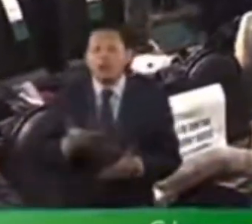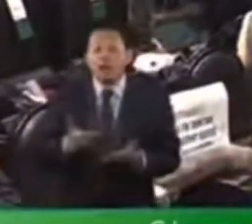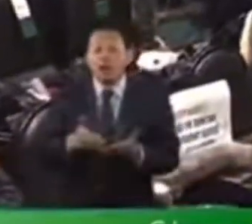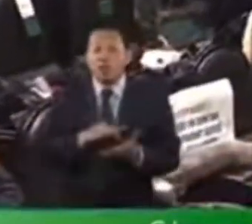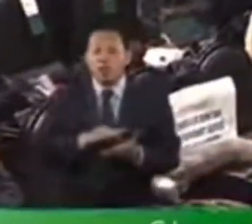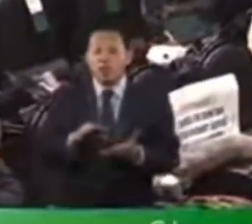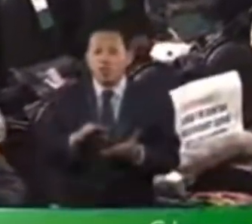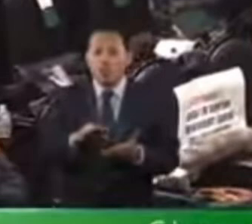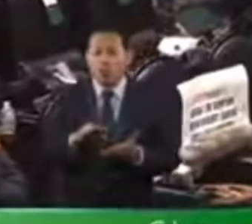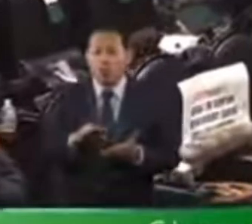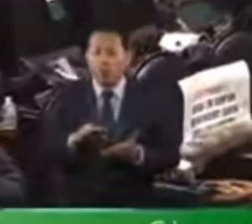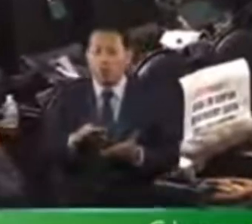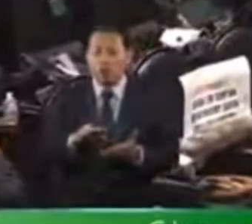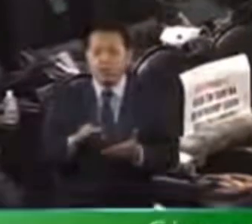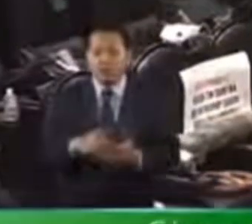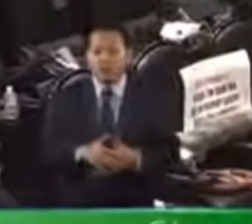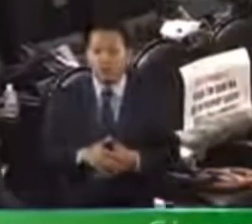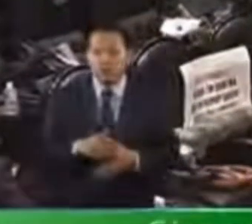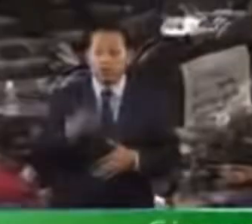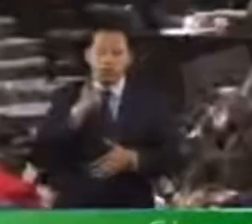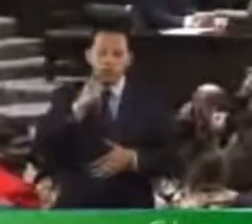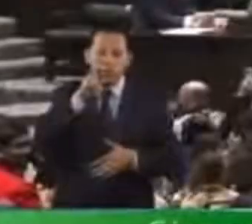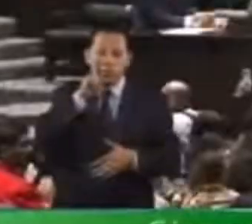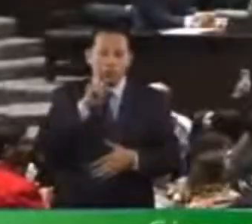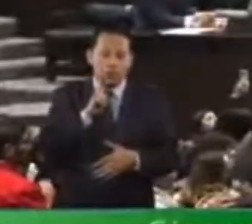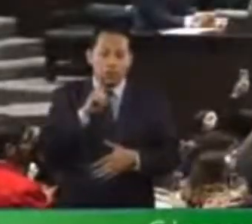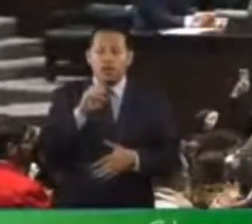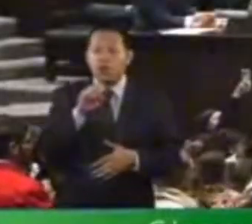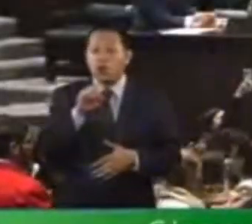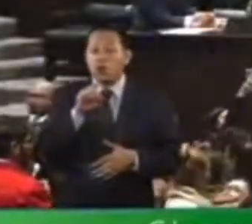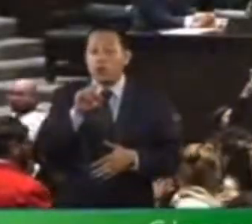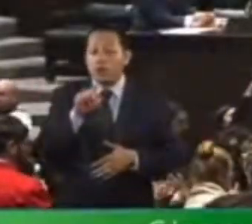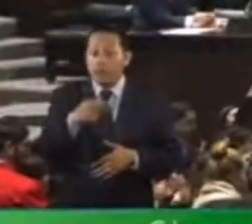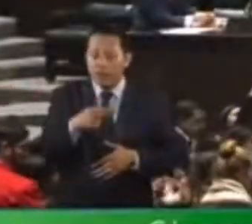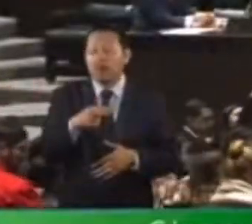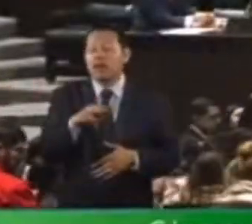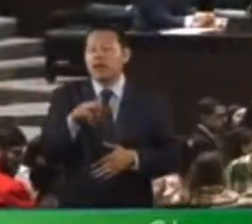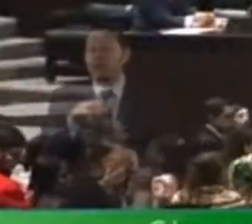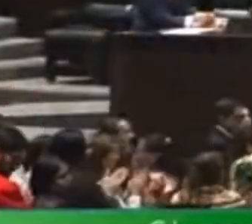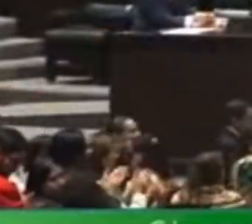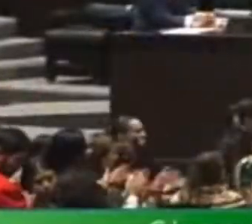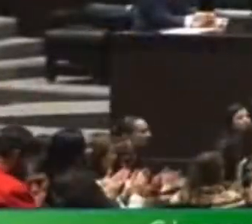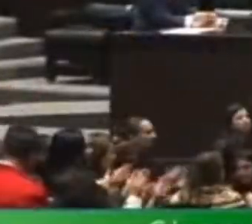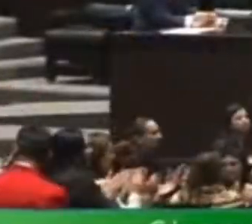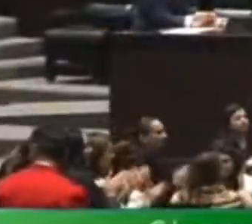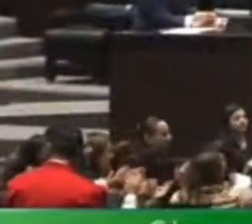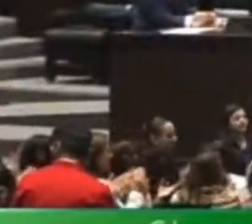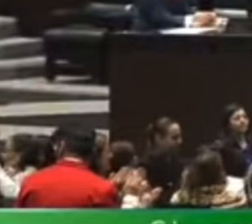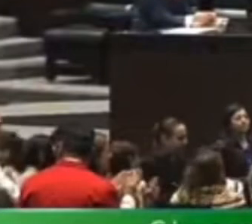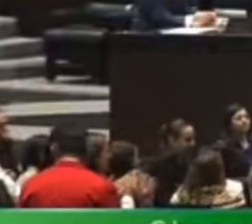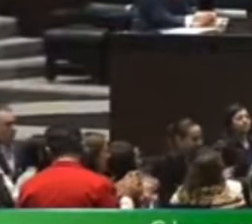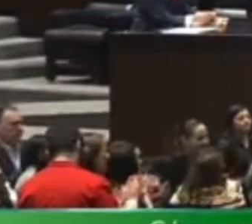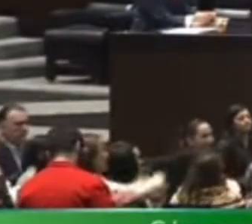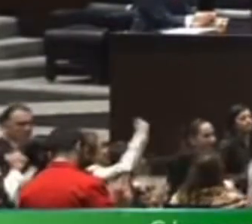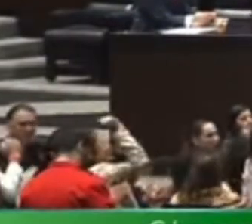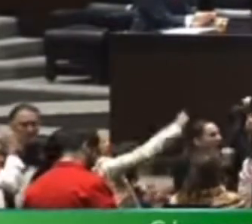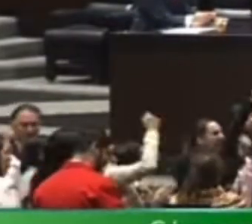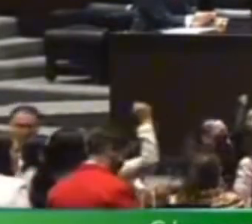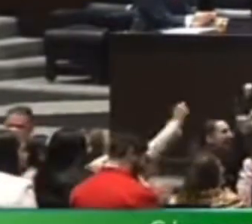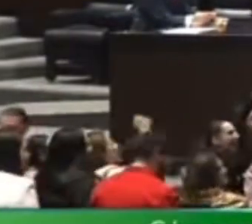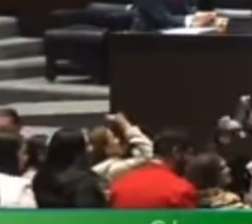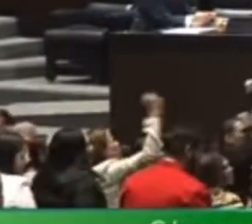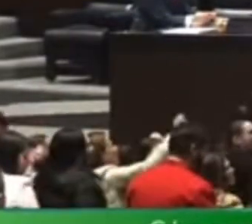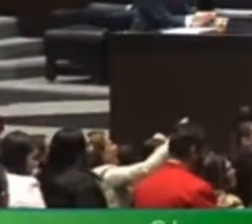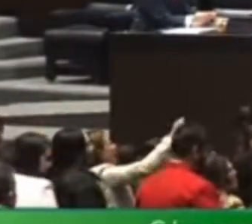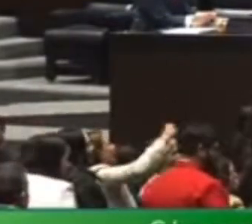palabra la diputada Odette Nayeri Almazán de